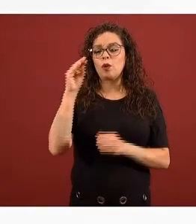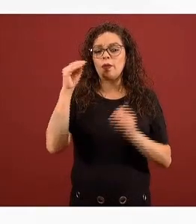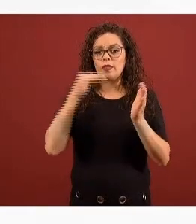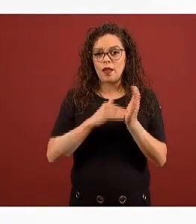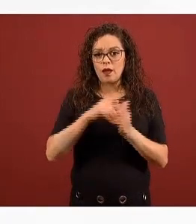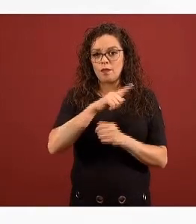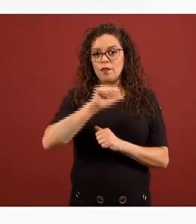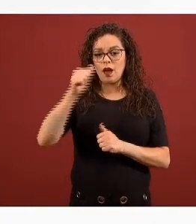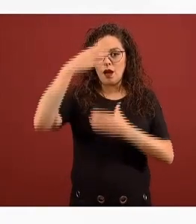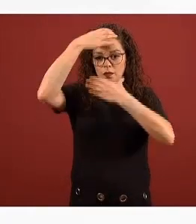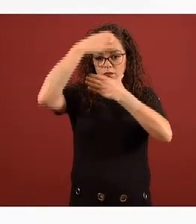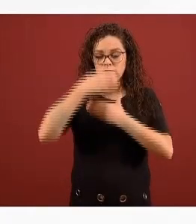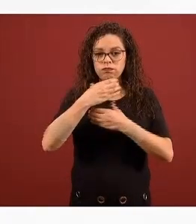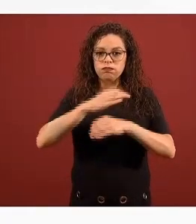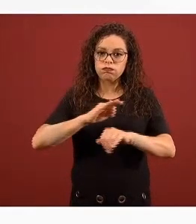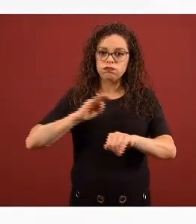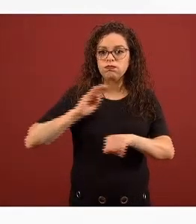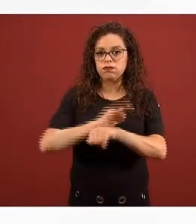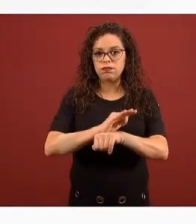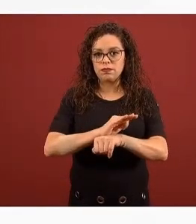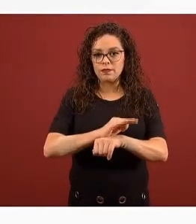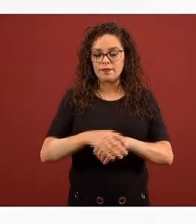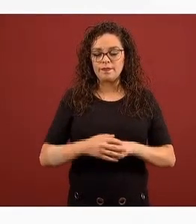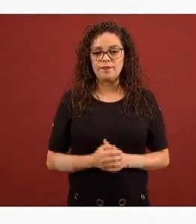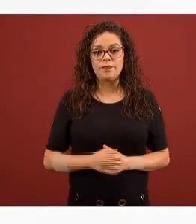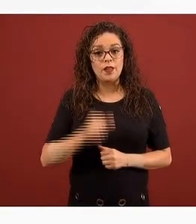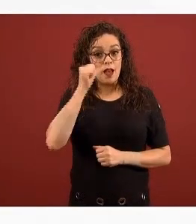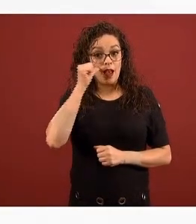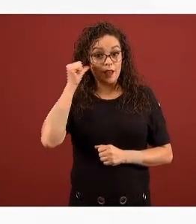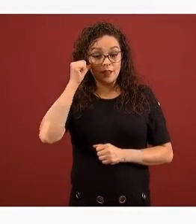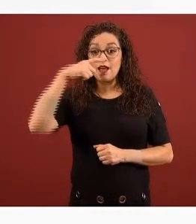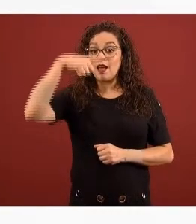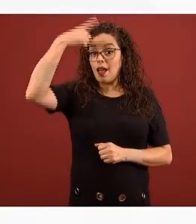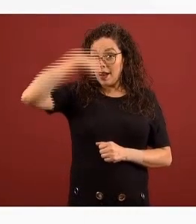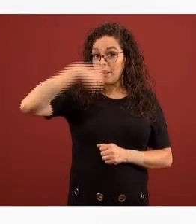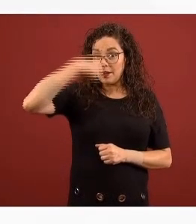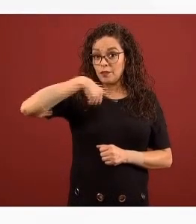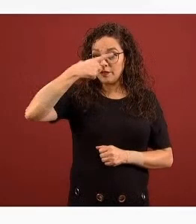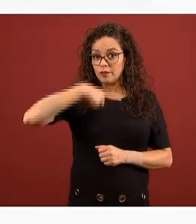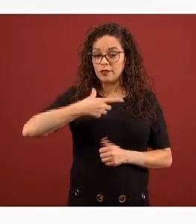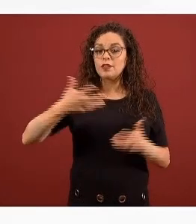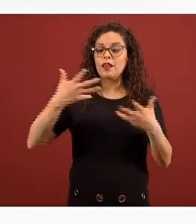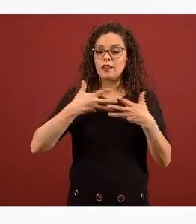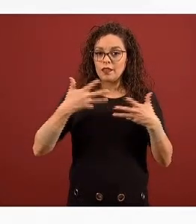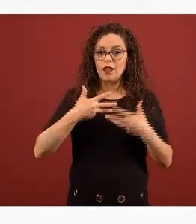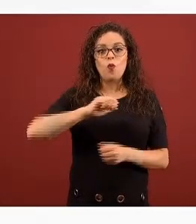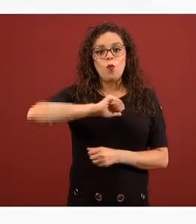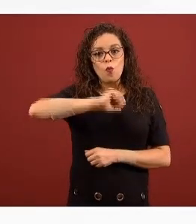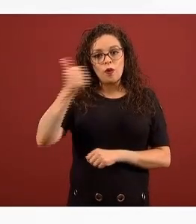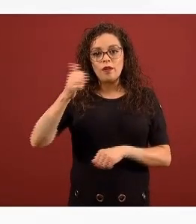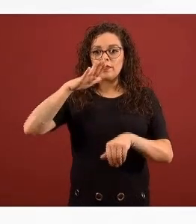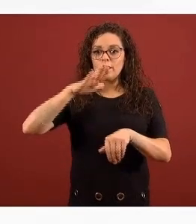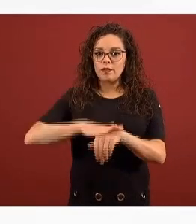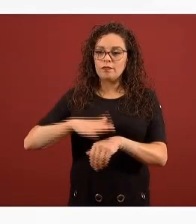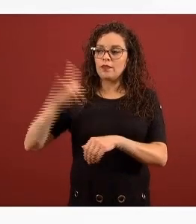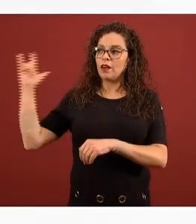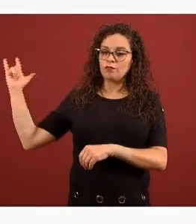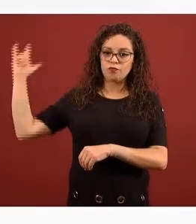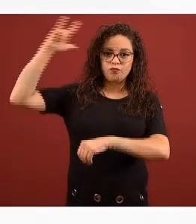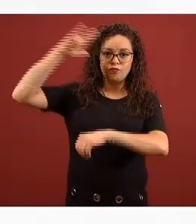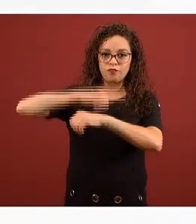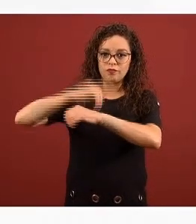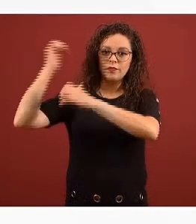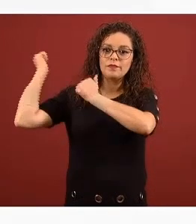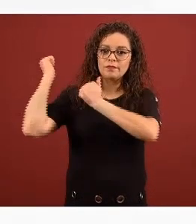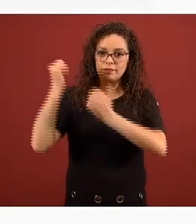192,400 caretas protectoras. Y el día de ayer por la noche recibimos otro cargamento